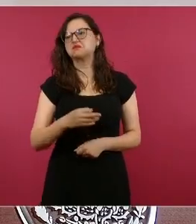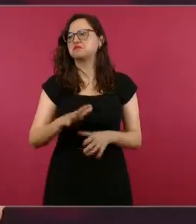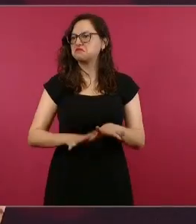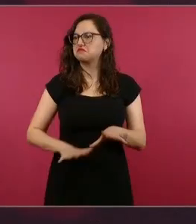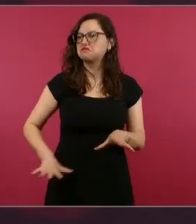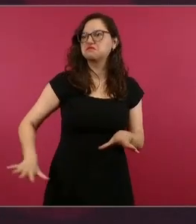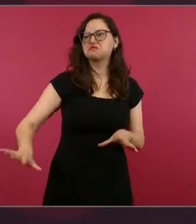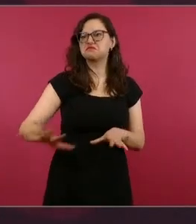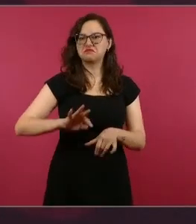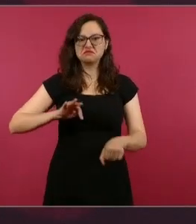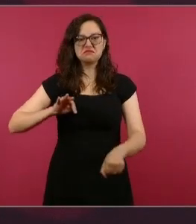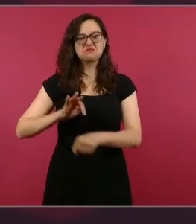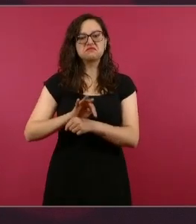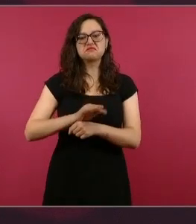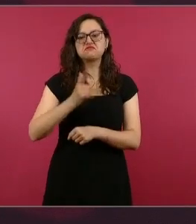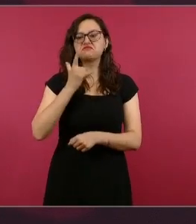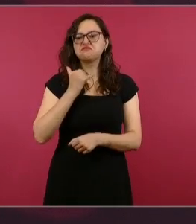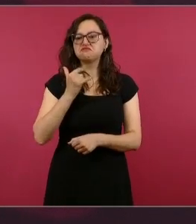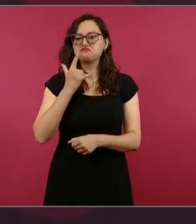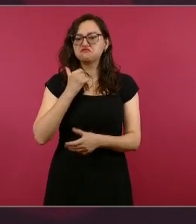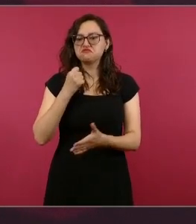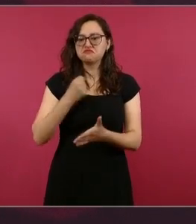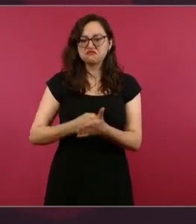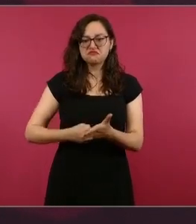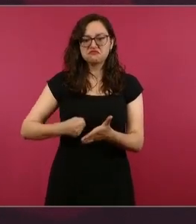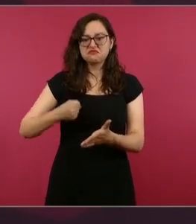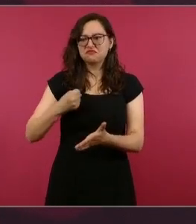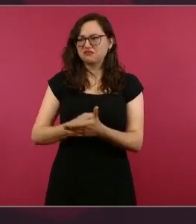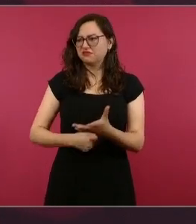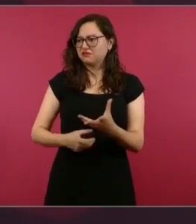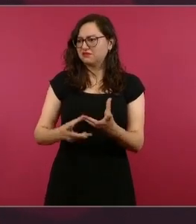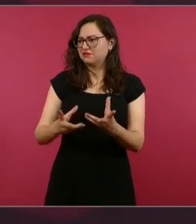luchadores sociales que nos hayan